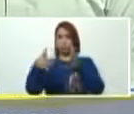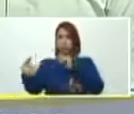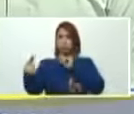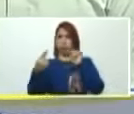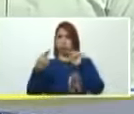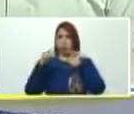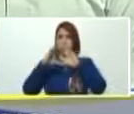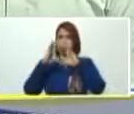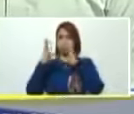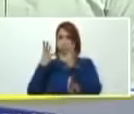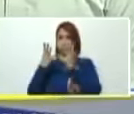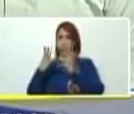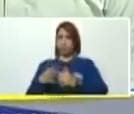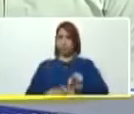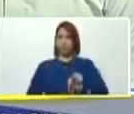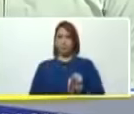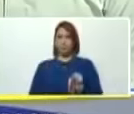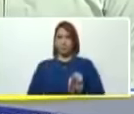el mundo.